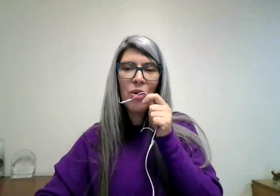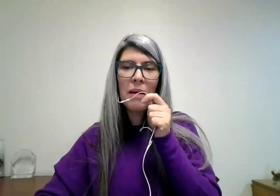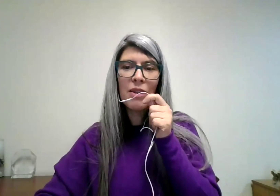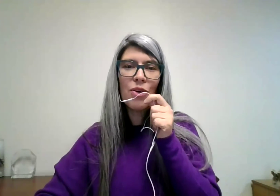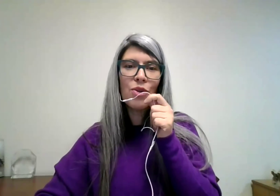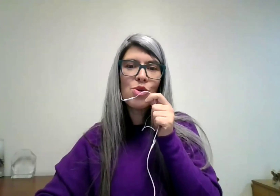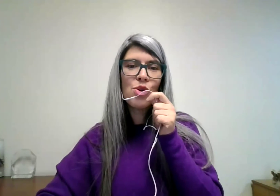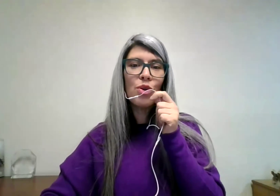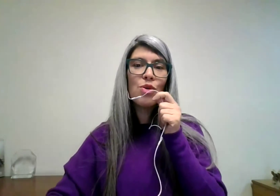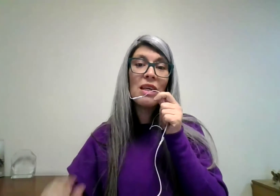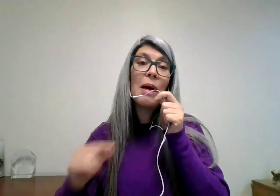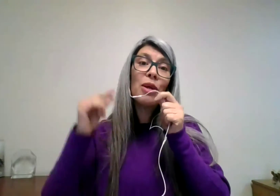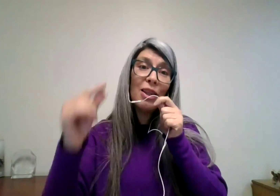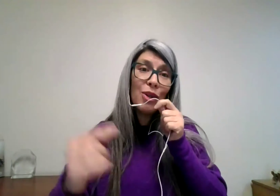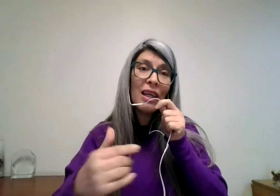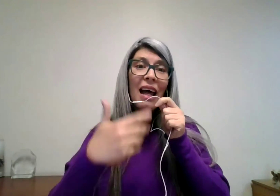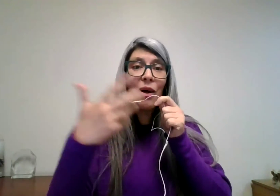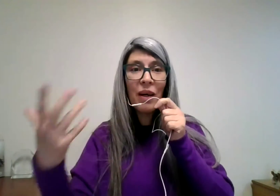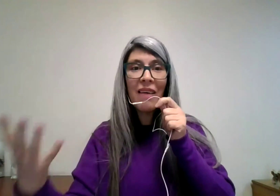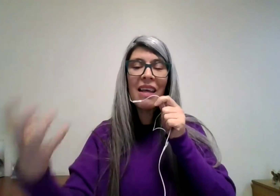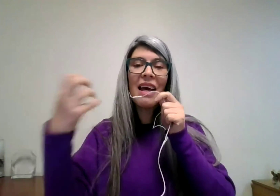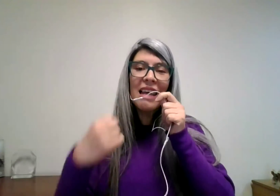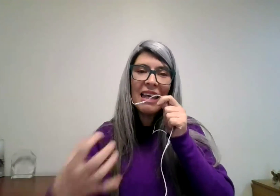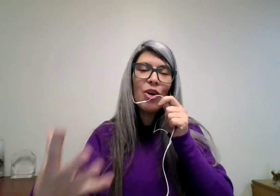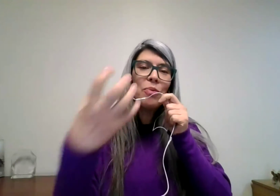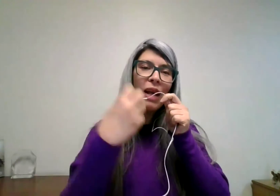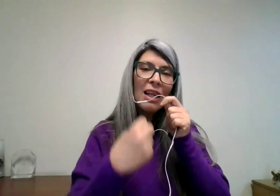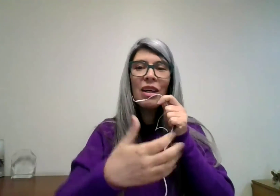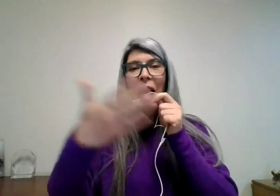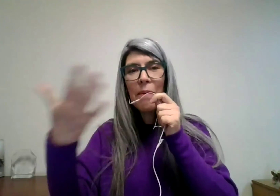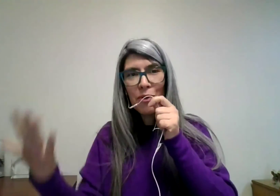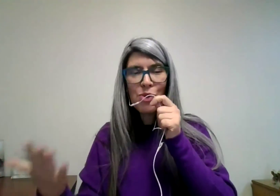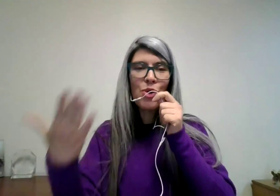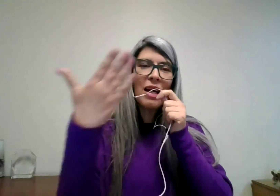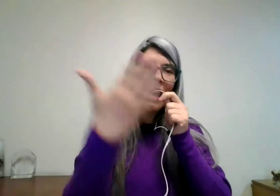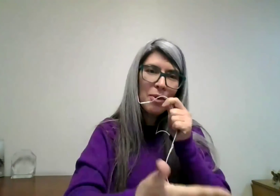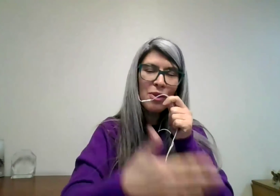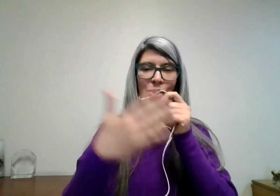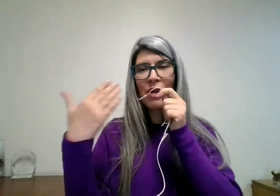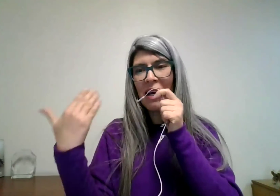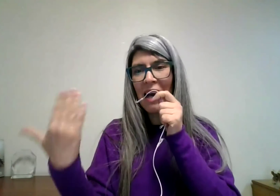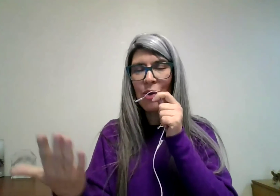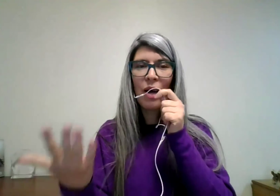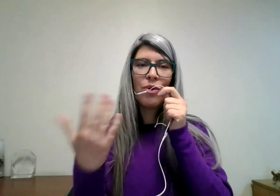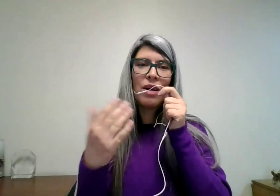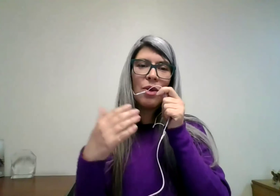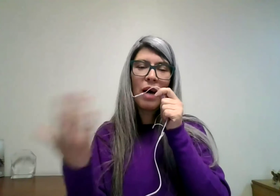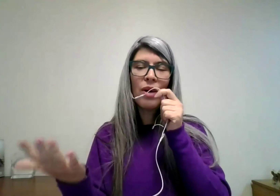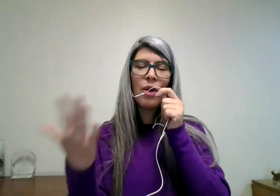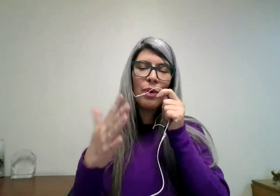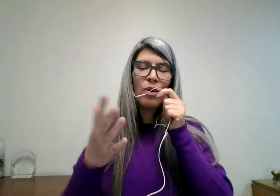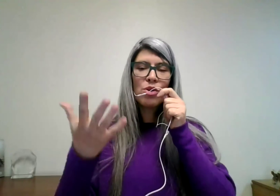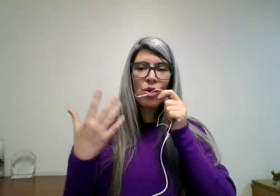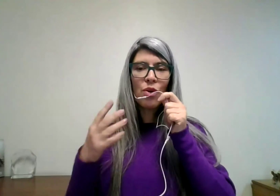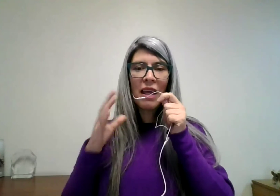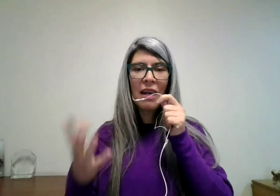lo que han compartido con nosotros, y de a poquito que cada escuela vaya incorporando, que cada profesor, cada profesora, cada